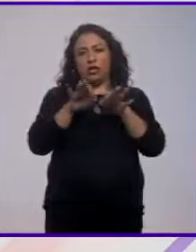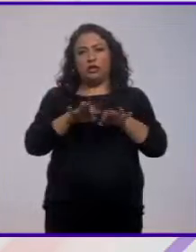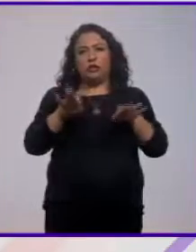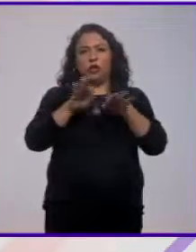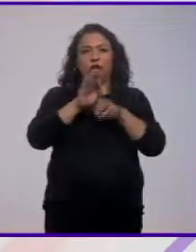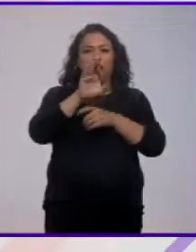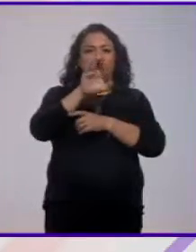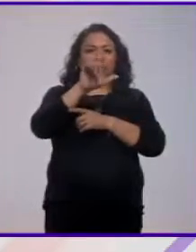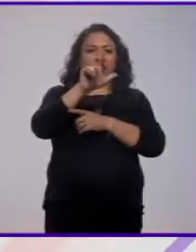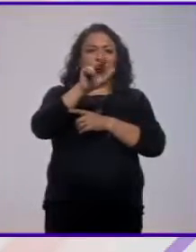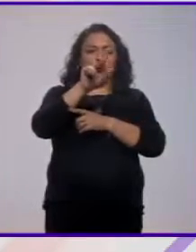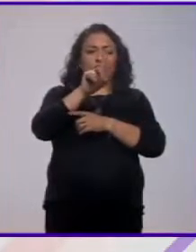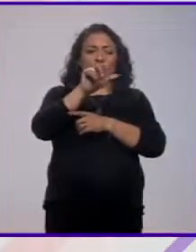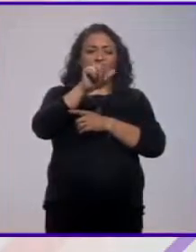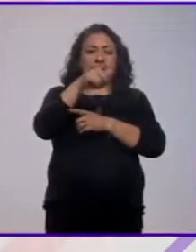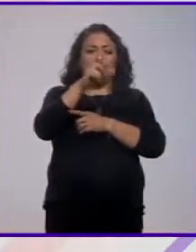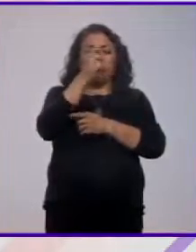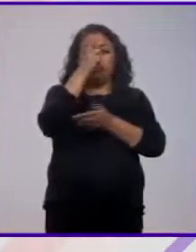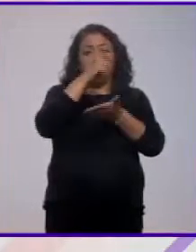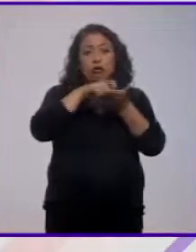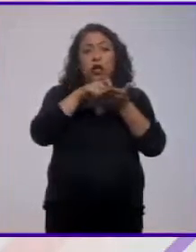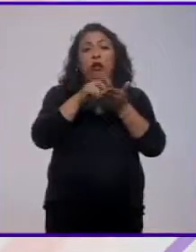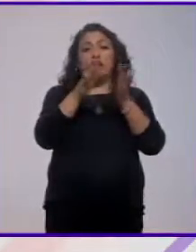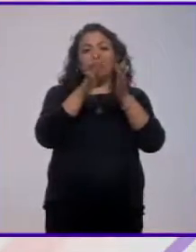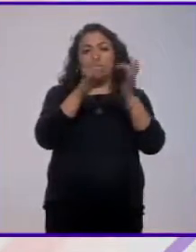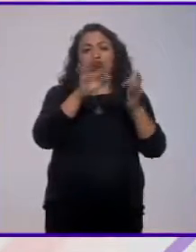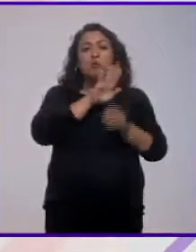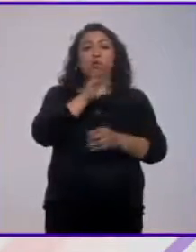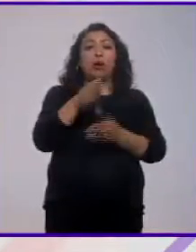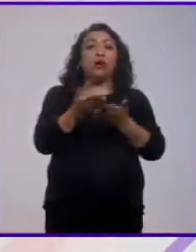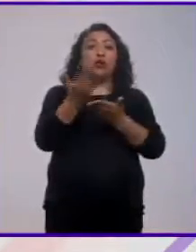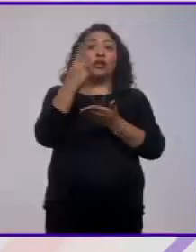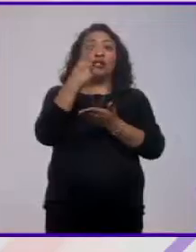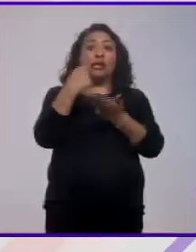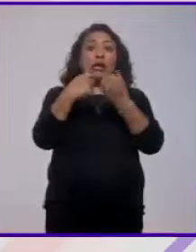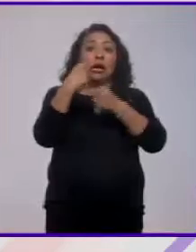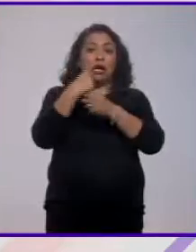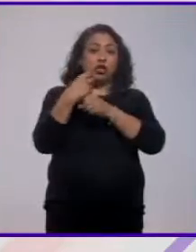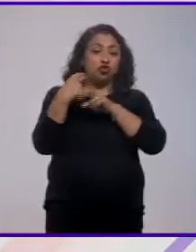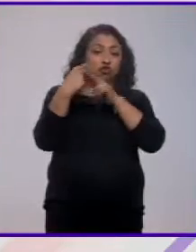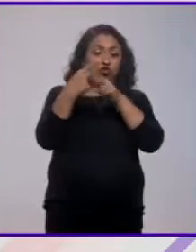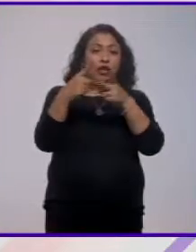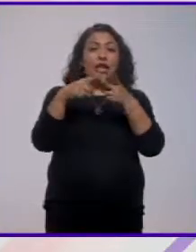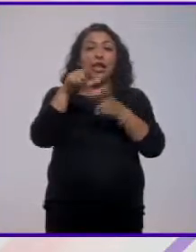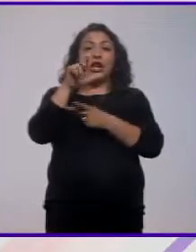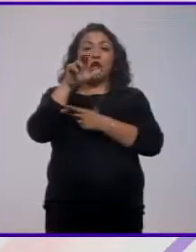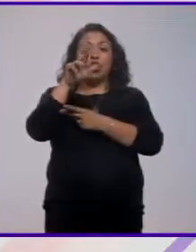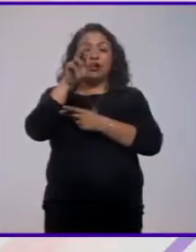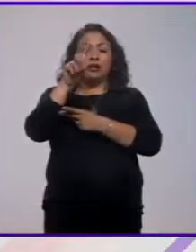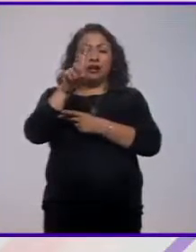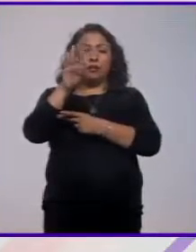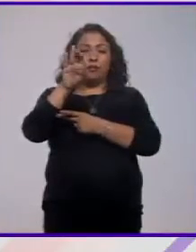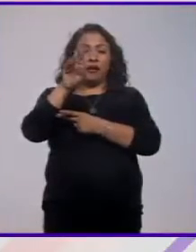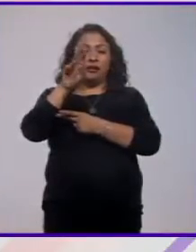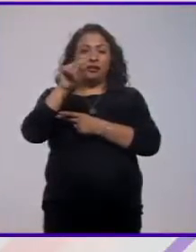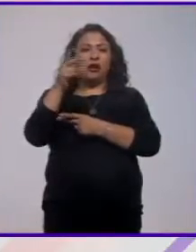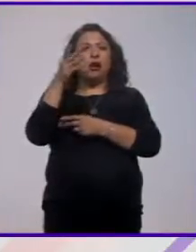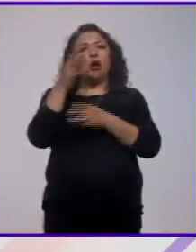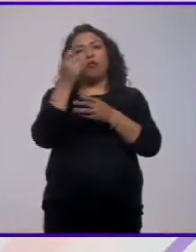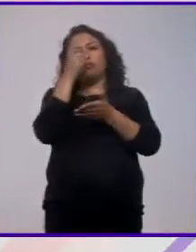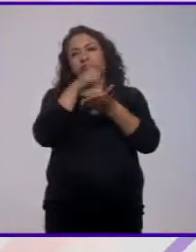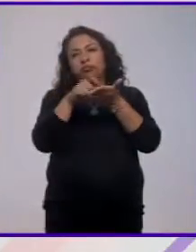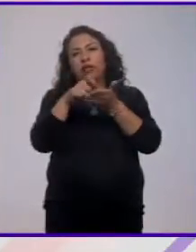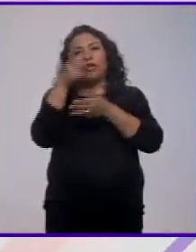Claudio Aquiles de Debussy, compositor francés fallecido hace 100 años, y Leonard Bernstein, compositor, director de